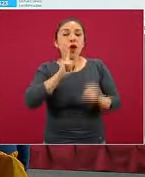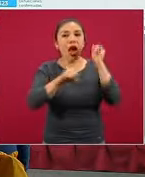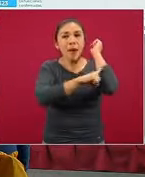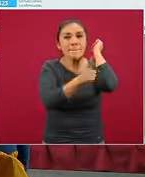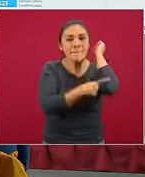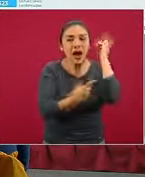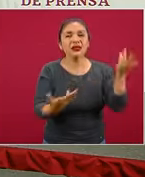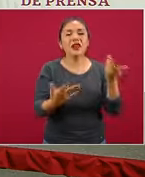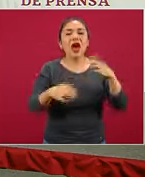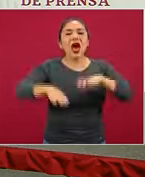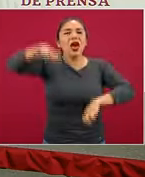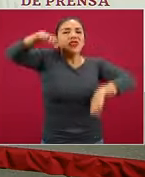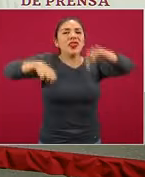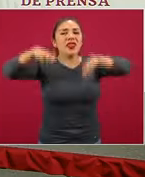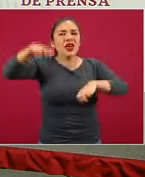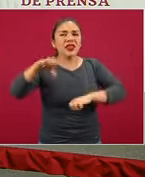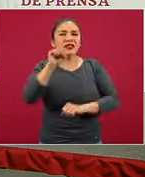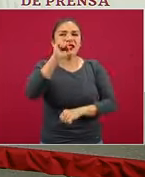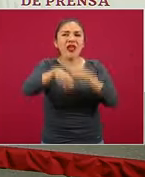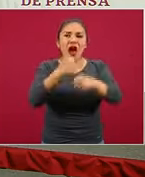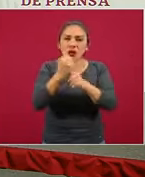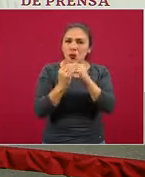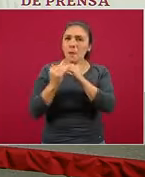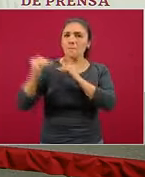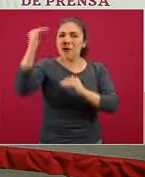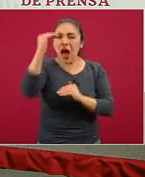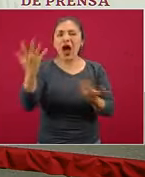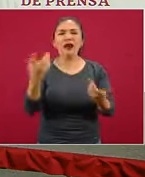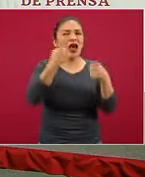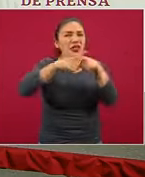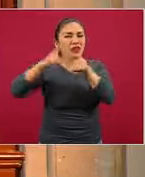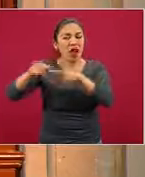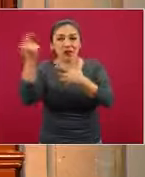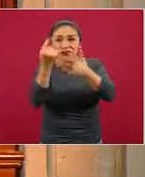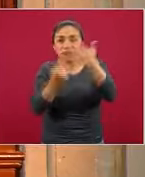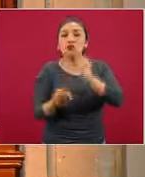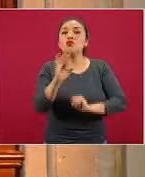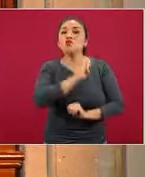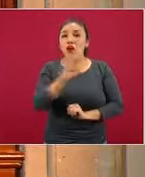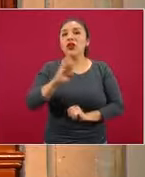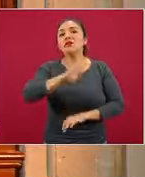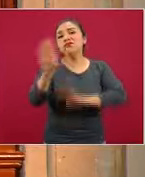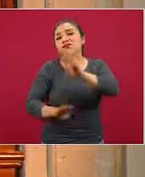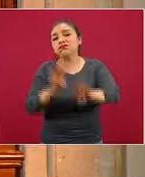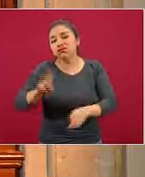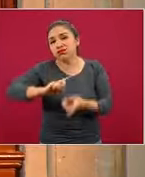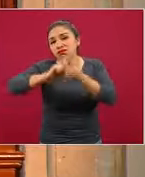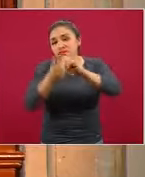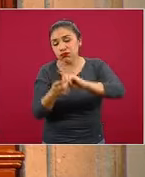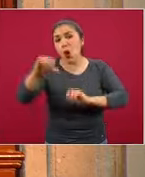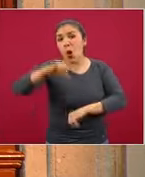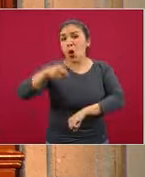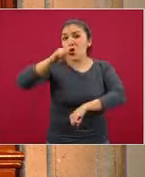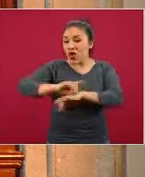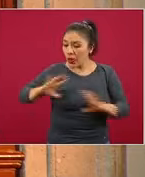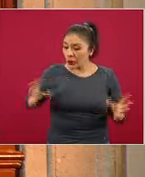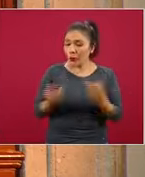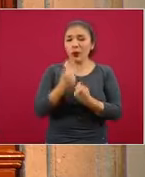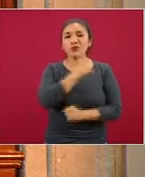embarazadas, mayores, adultos mayores de 60 años, son las que pueden fallecer. Y para el día de hoy, lamentablemente,